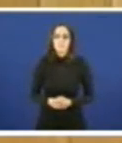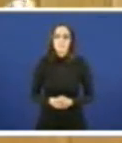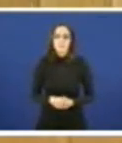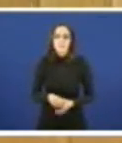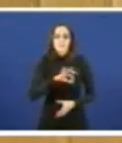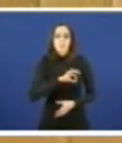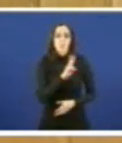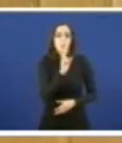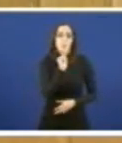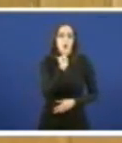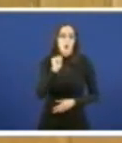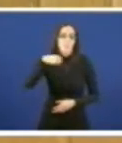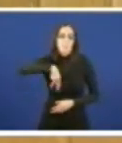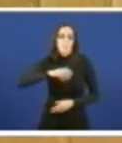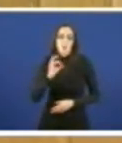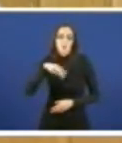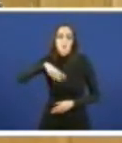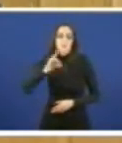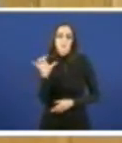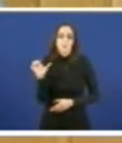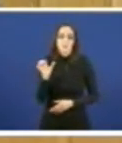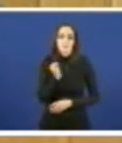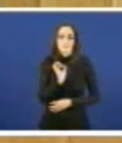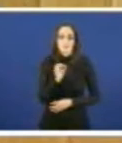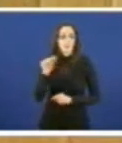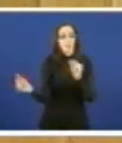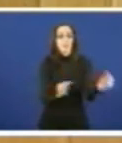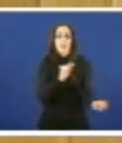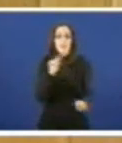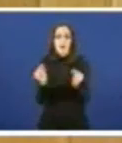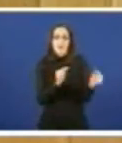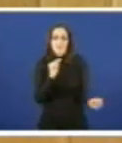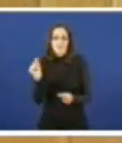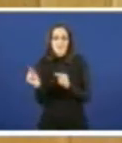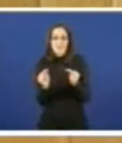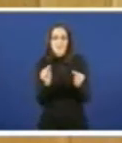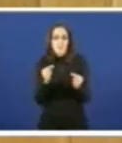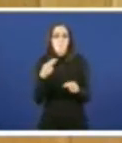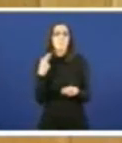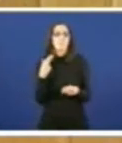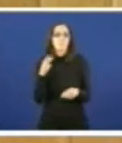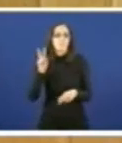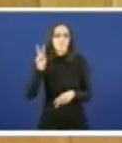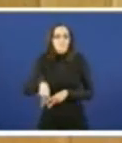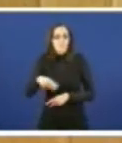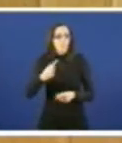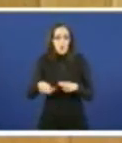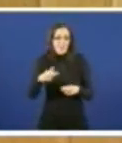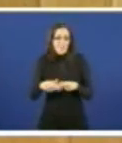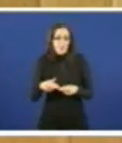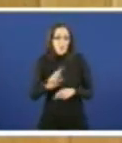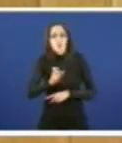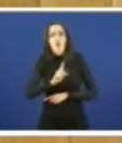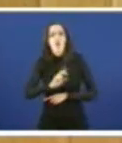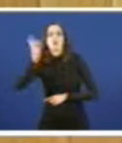Señor Bahamonde, efectivamente, este non é un debate de rapsodas, sino que un debate político nunha cámara política. Non